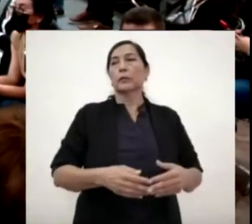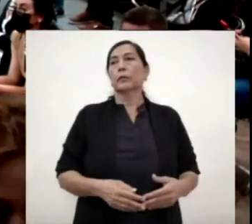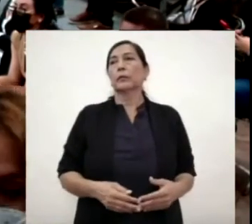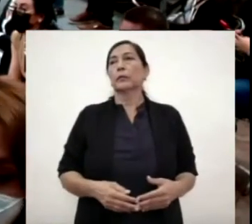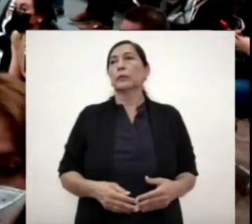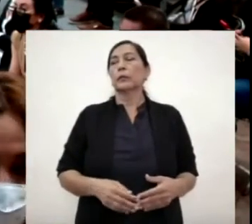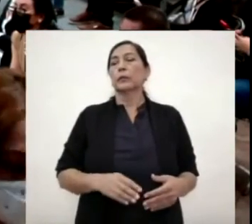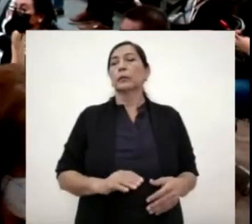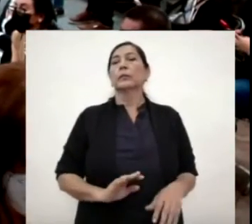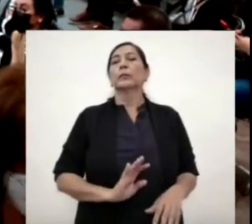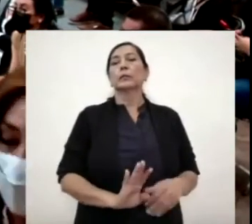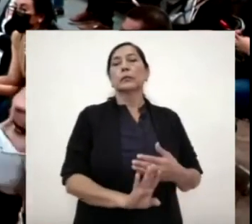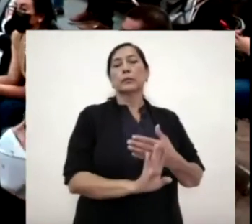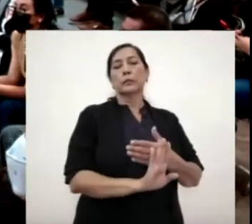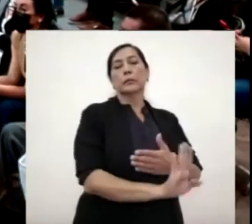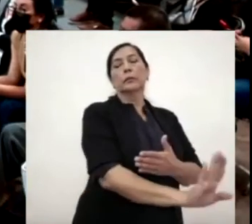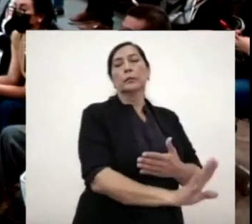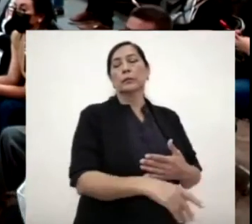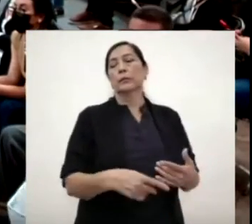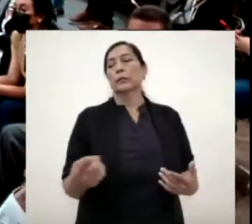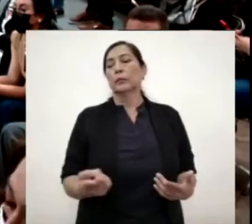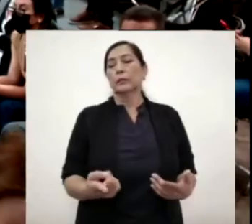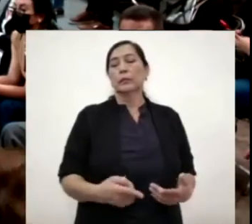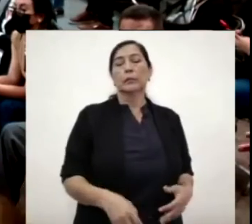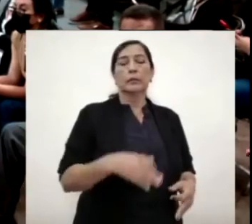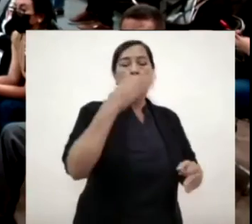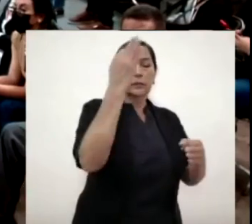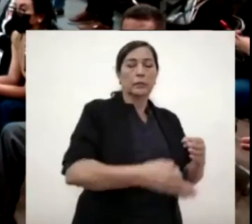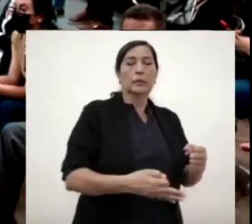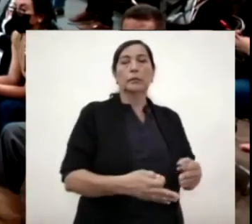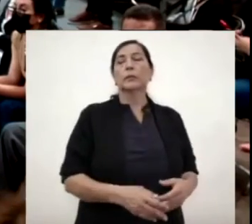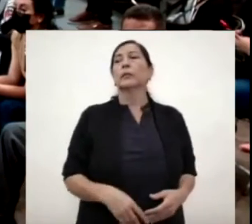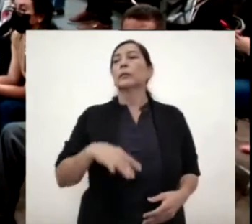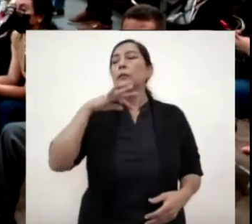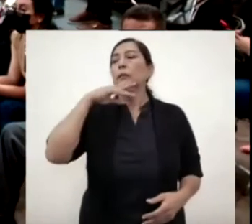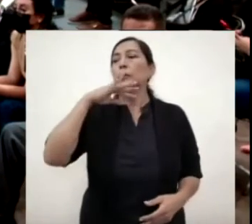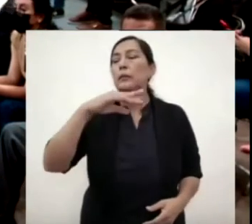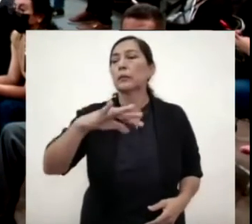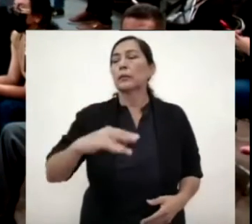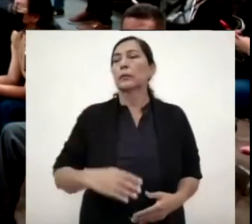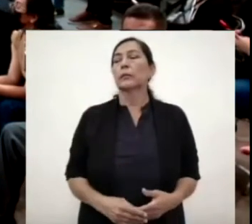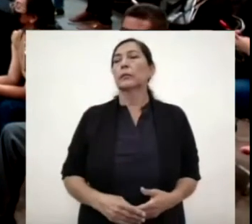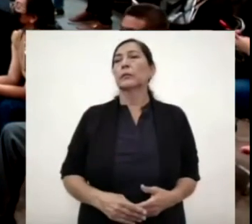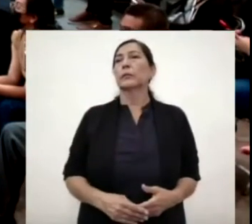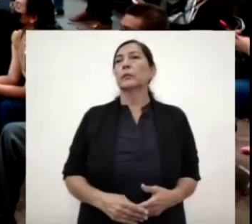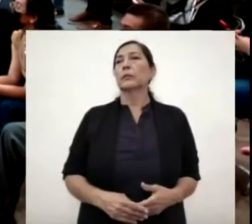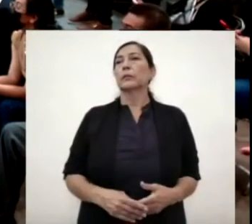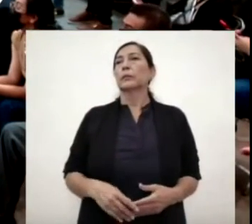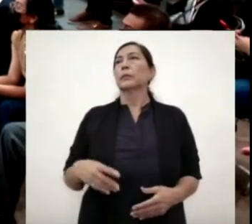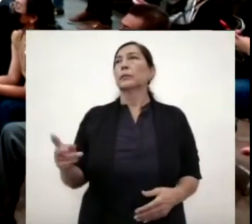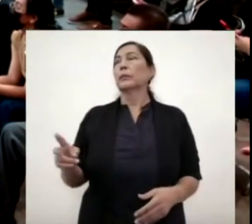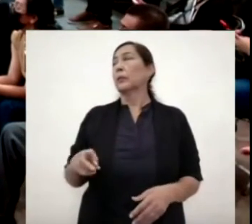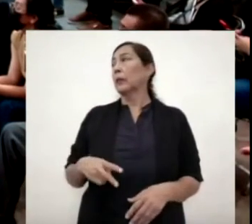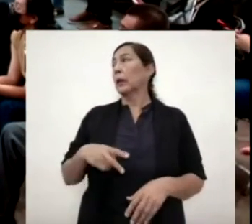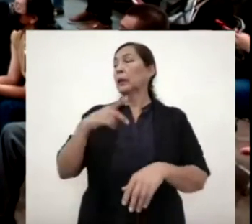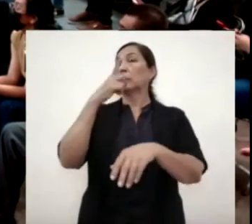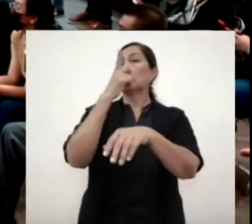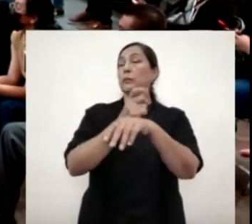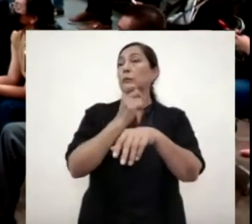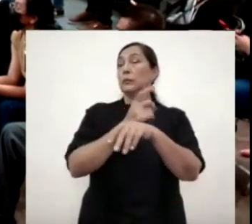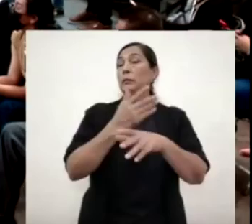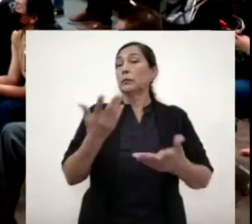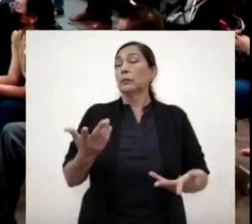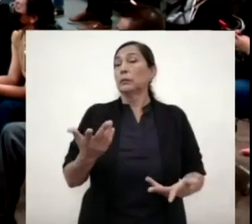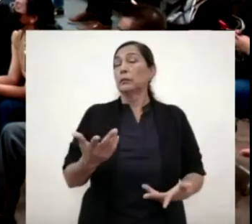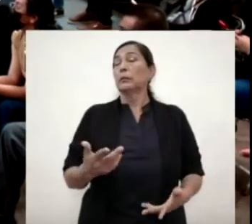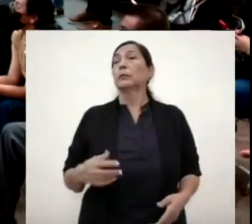para evitar que los municipios de aquí de la entidad michoacana, Morelia se ubica en segundo a nivel nacional, con